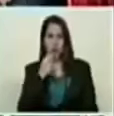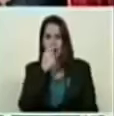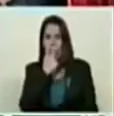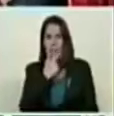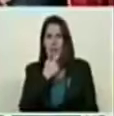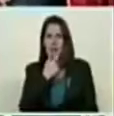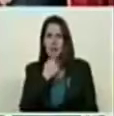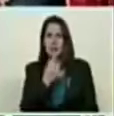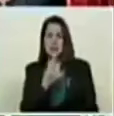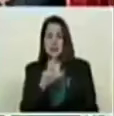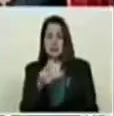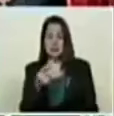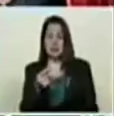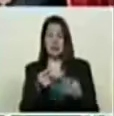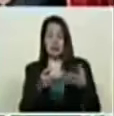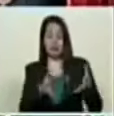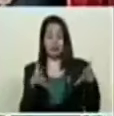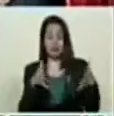sacó